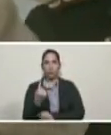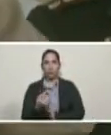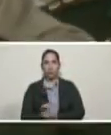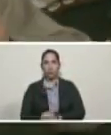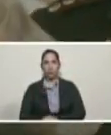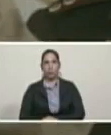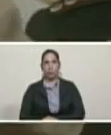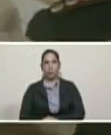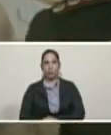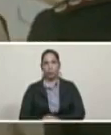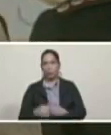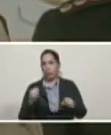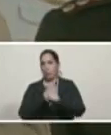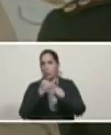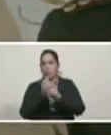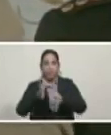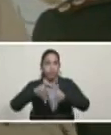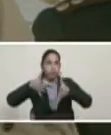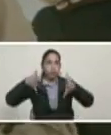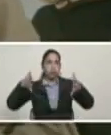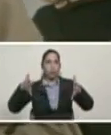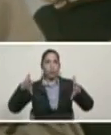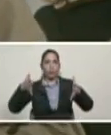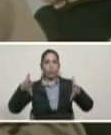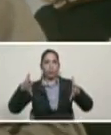Una obra inmensa